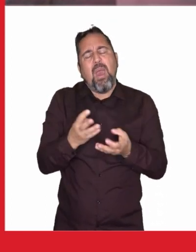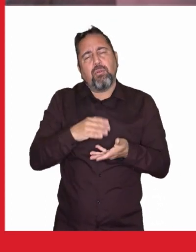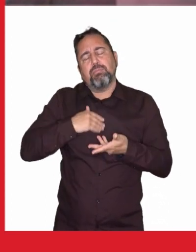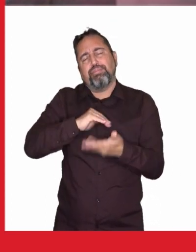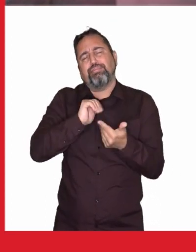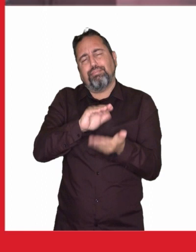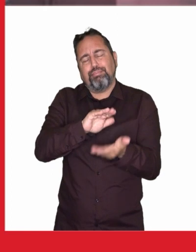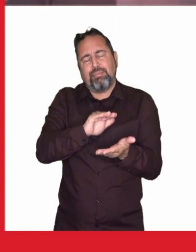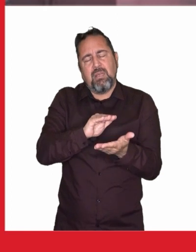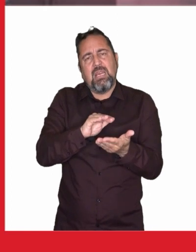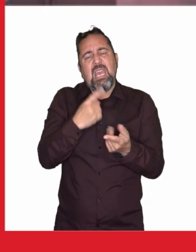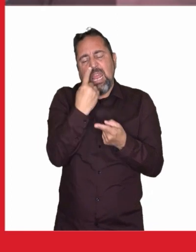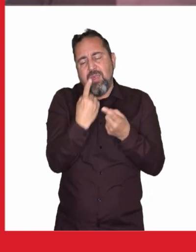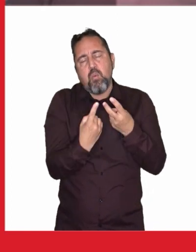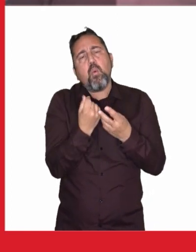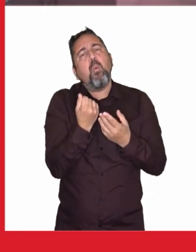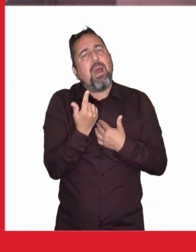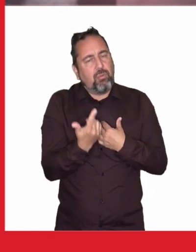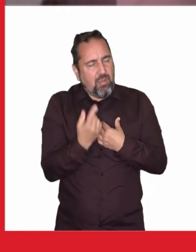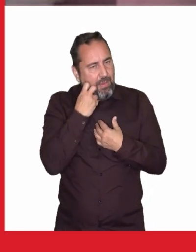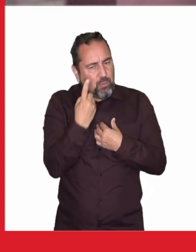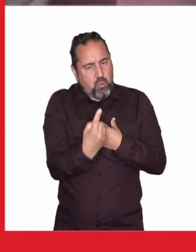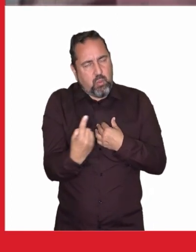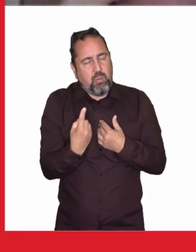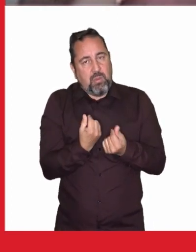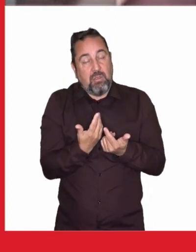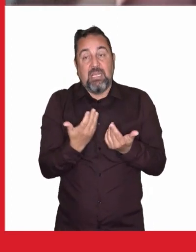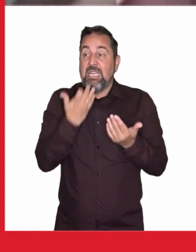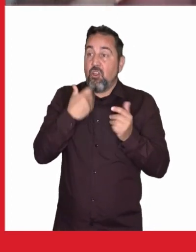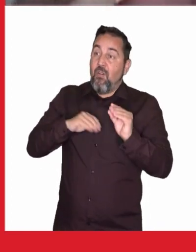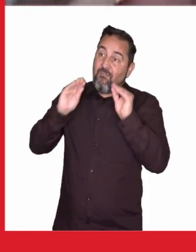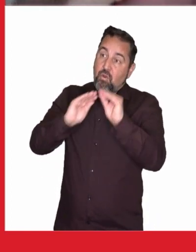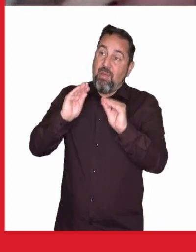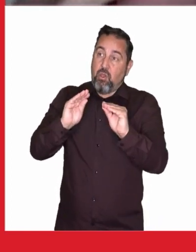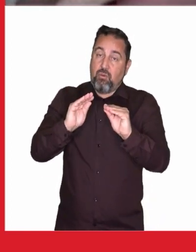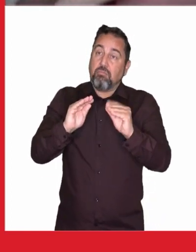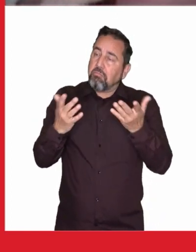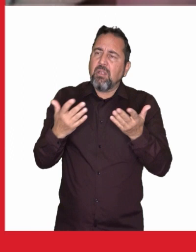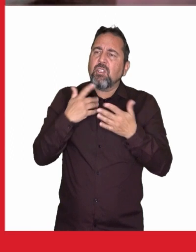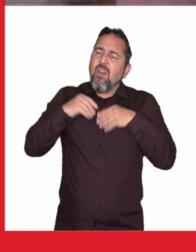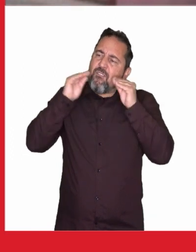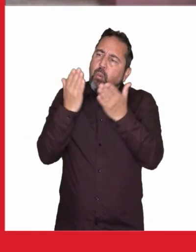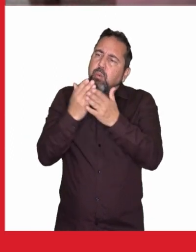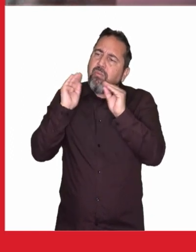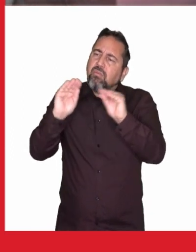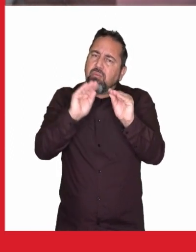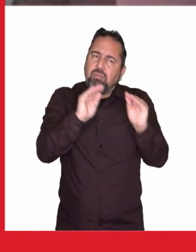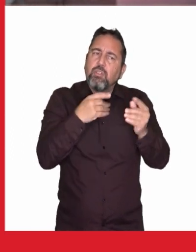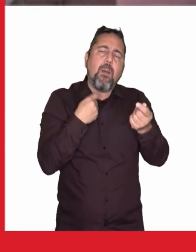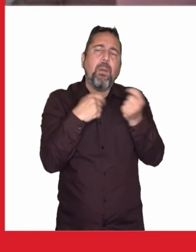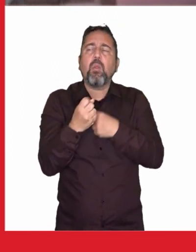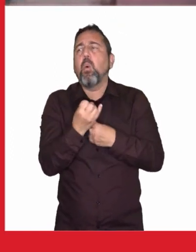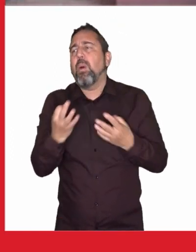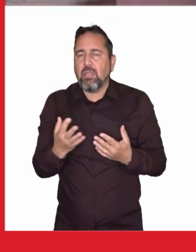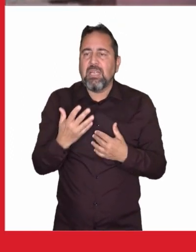vendes zapatos, ¿cuántos zapatos vendo y a qué precio vendo cada zapato? Si estás vendiendo formaciones en